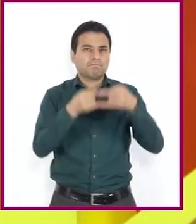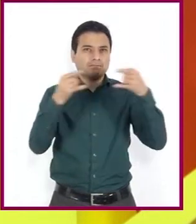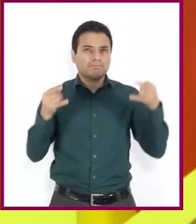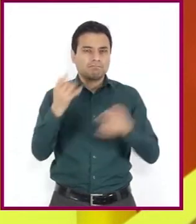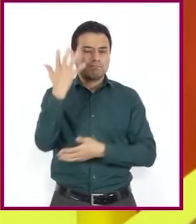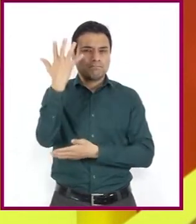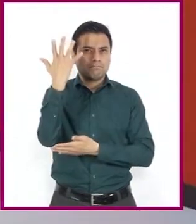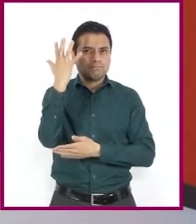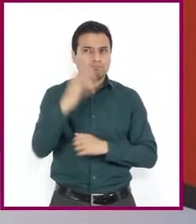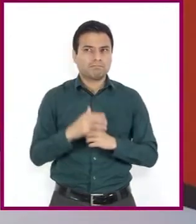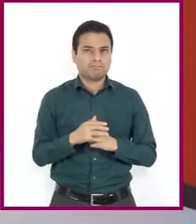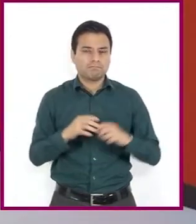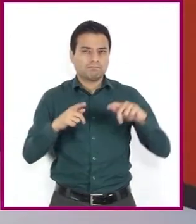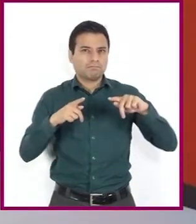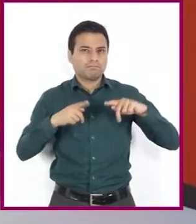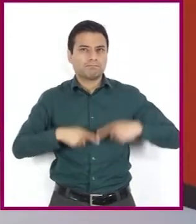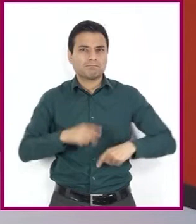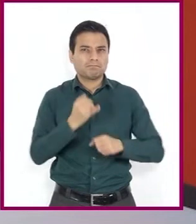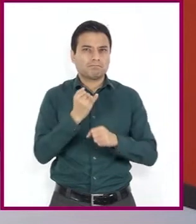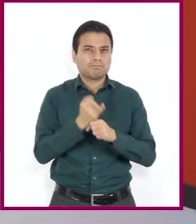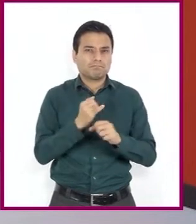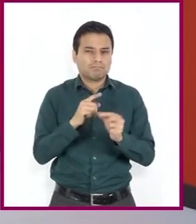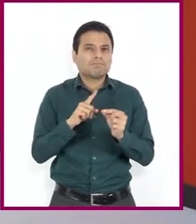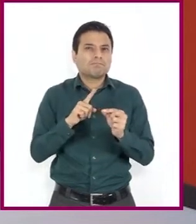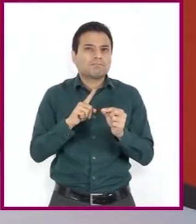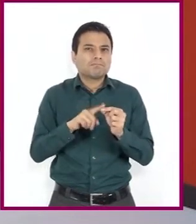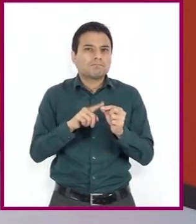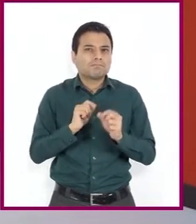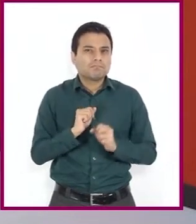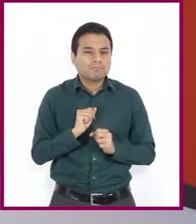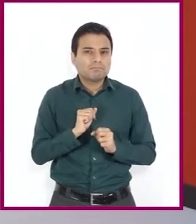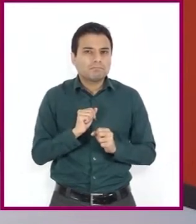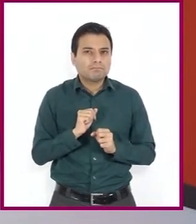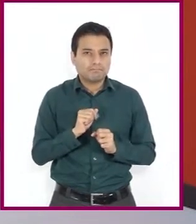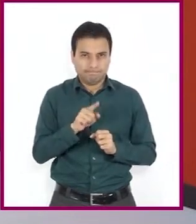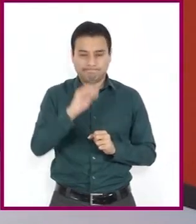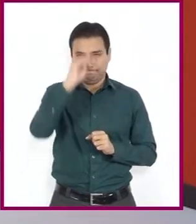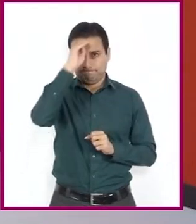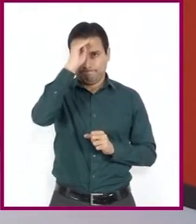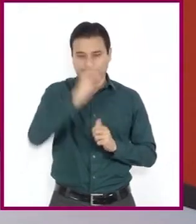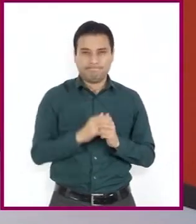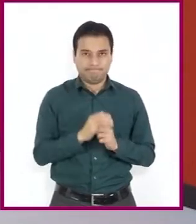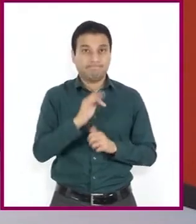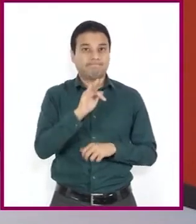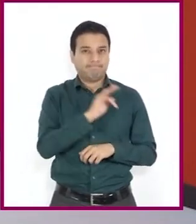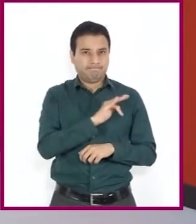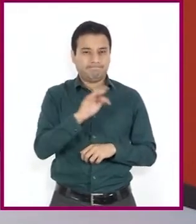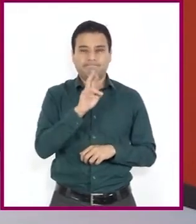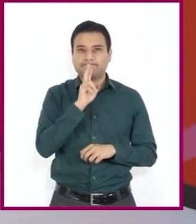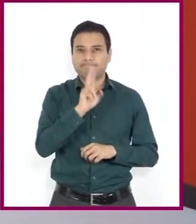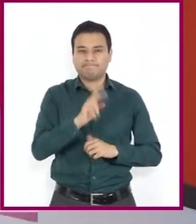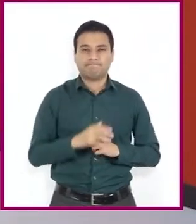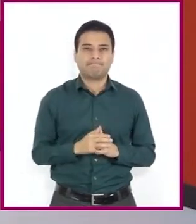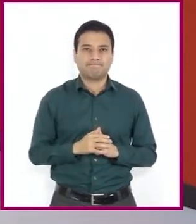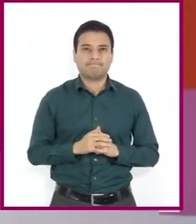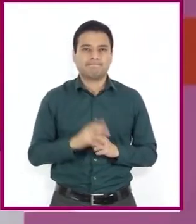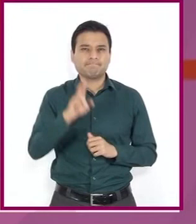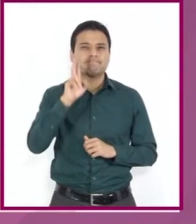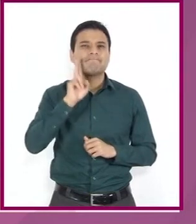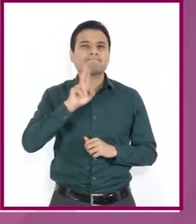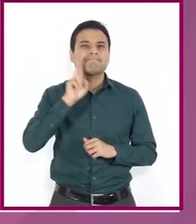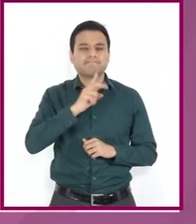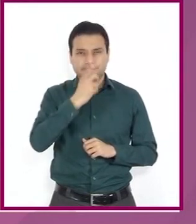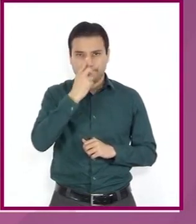de terror que leímos y así cumplir con el tercer reto, por lo que les pido me ayuden en casa